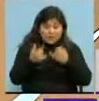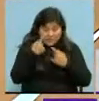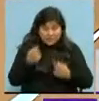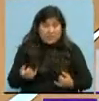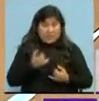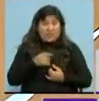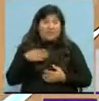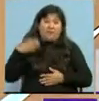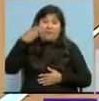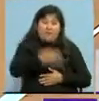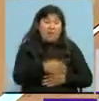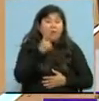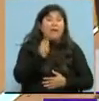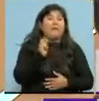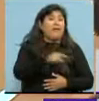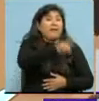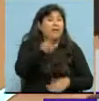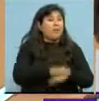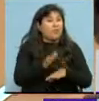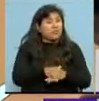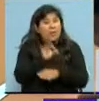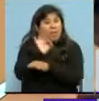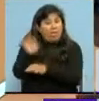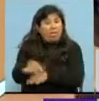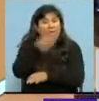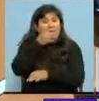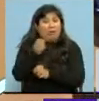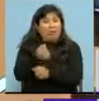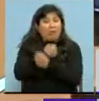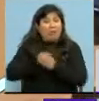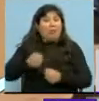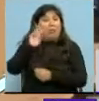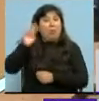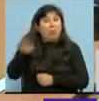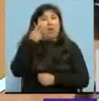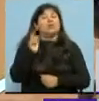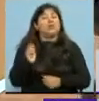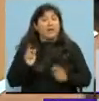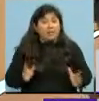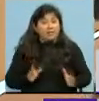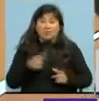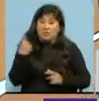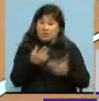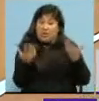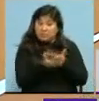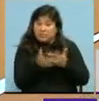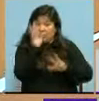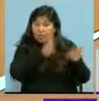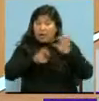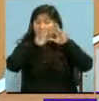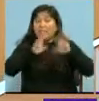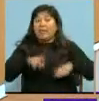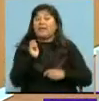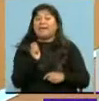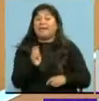encontrar pruebas de quien había sido si es un expediente que tenemos abierto y que seguimos buscando y